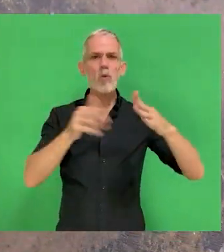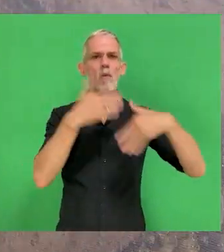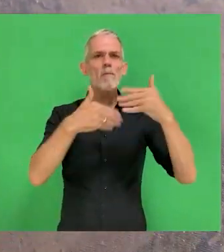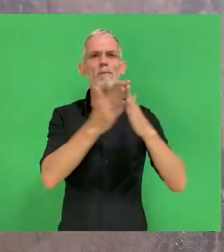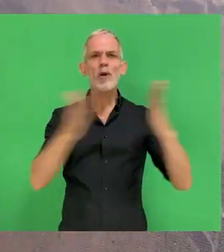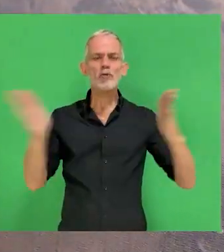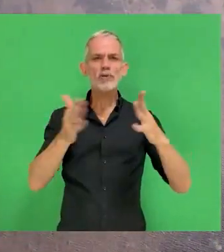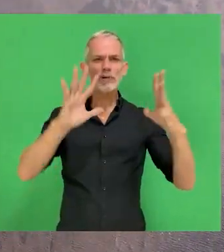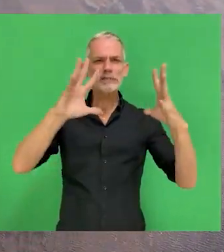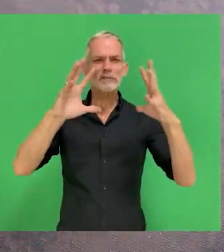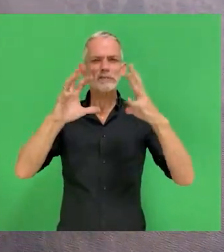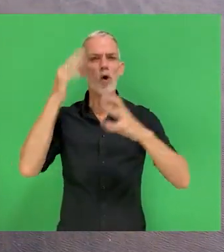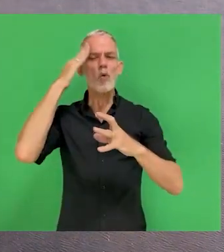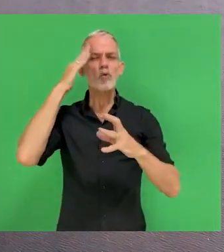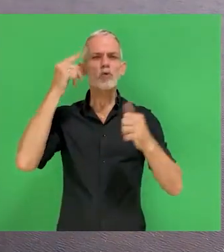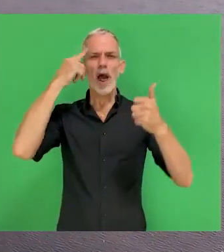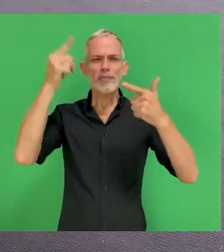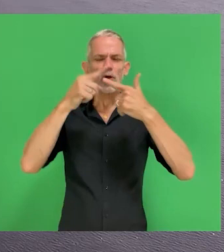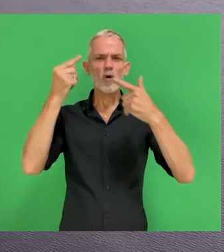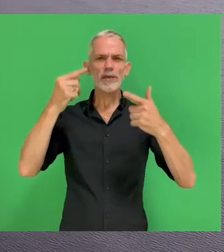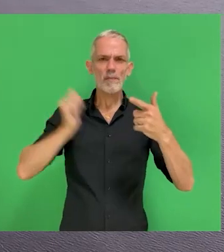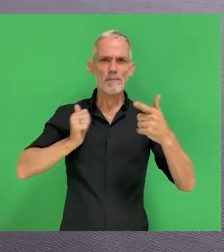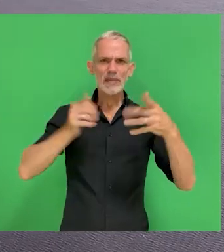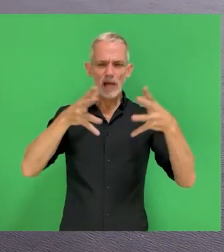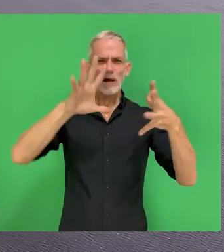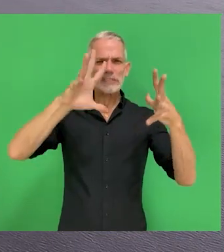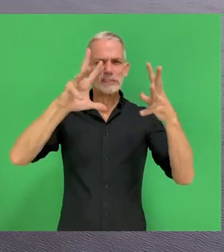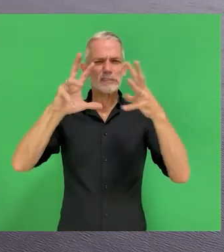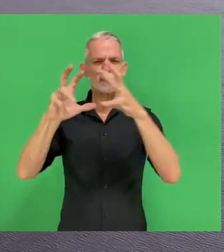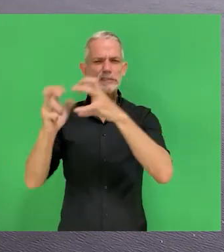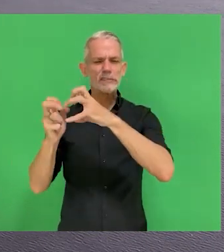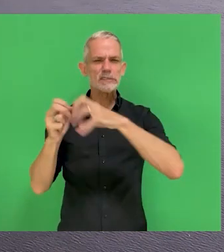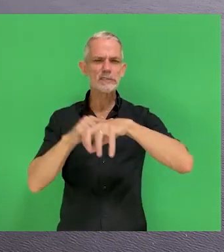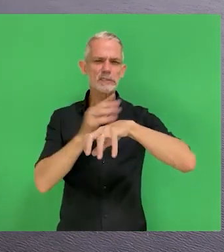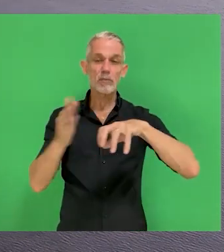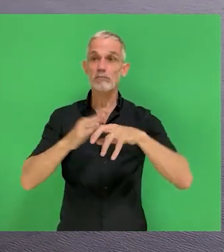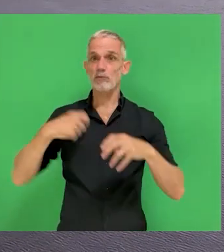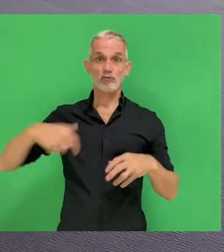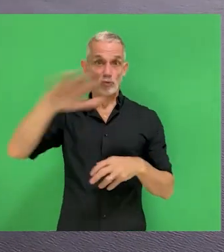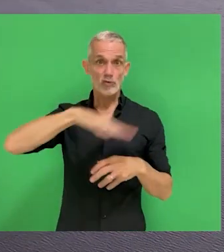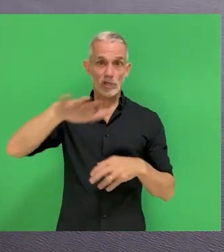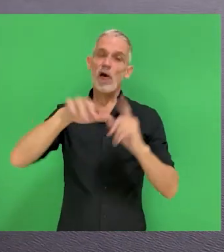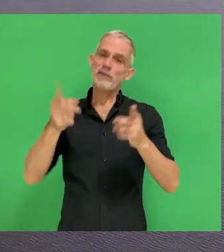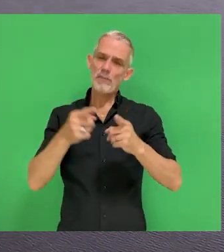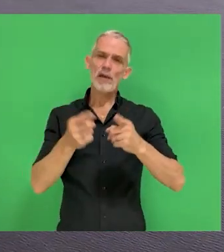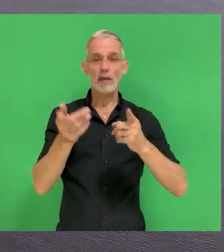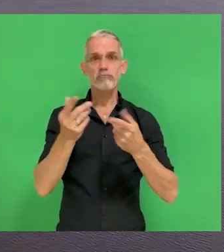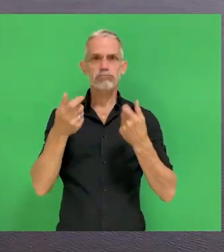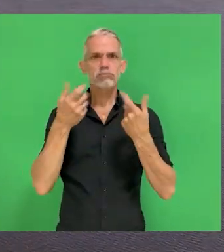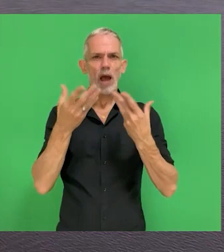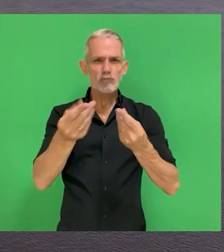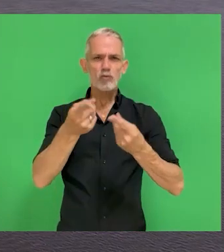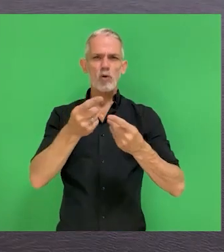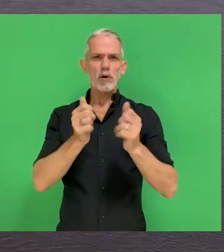de deterioro cultural, ideológico, dentro de las fuerzas y también en la sociedad que acompañó y que en su vertiente